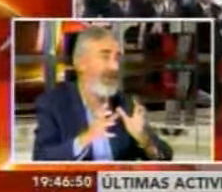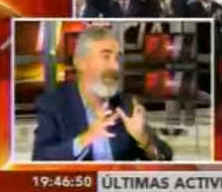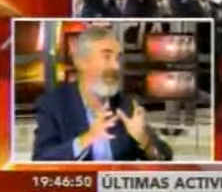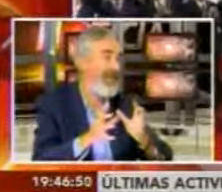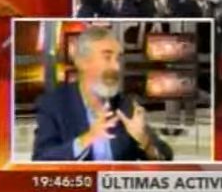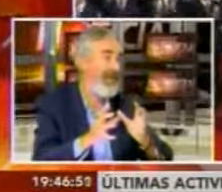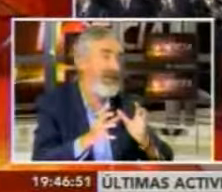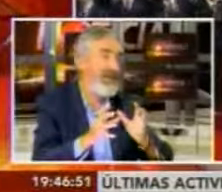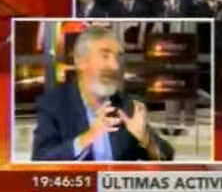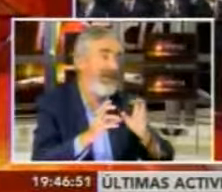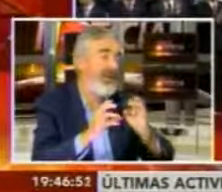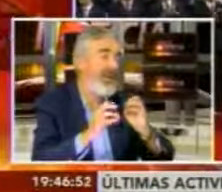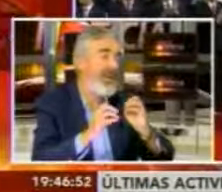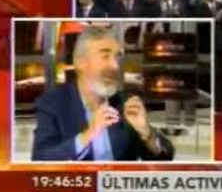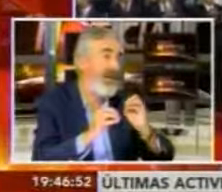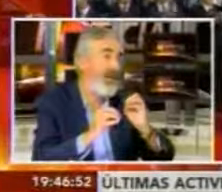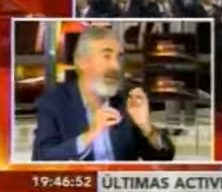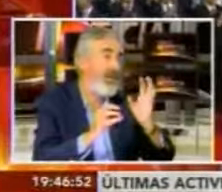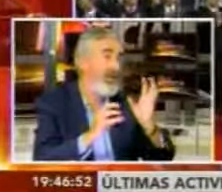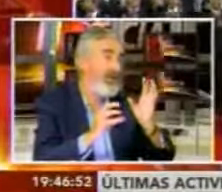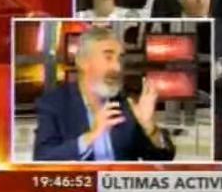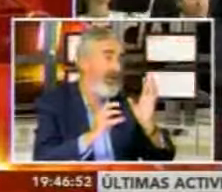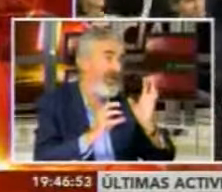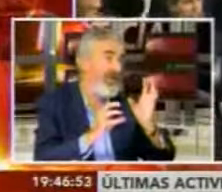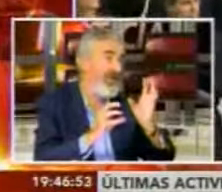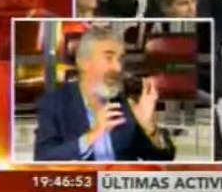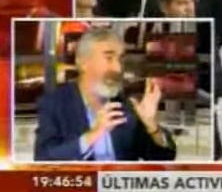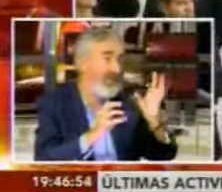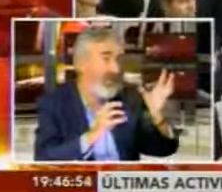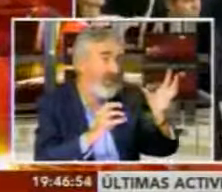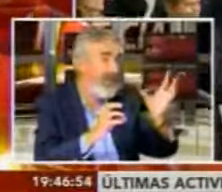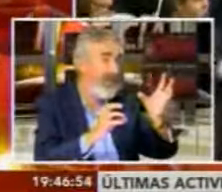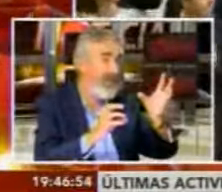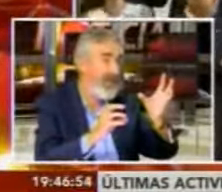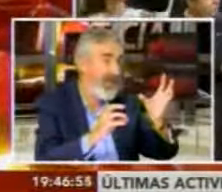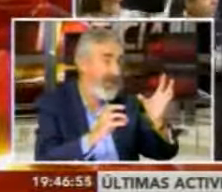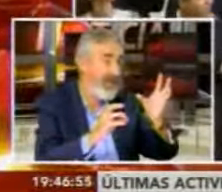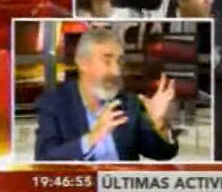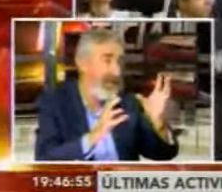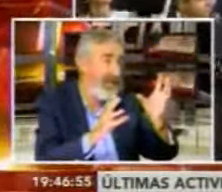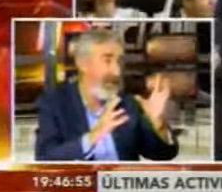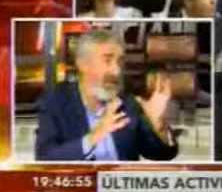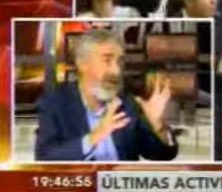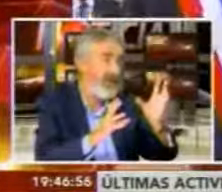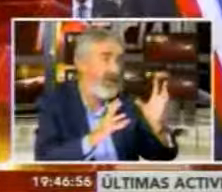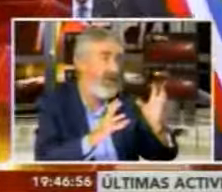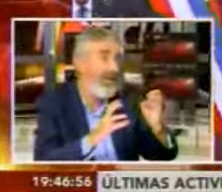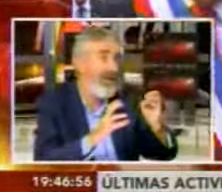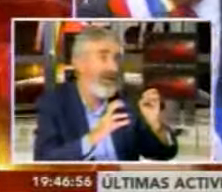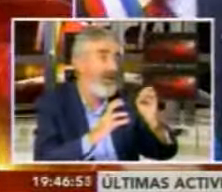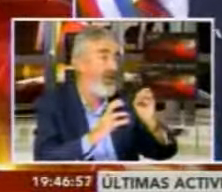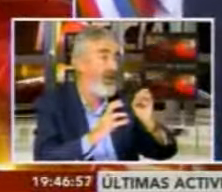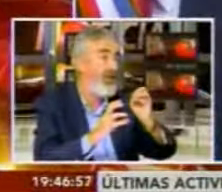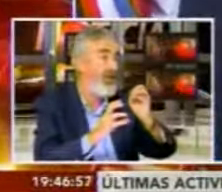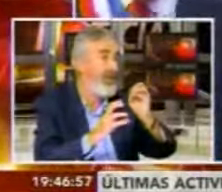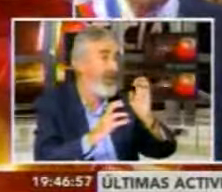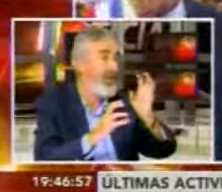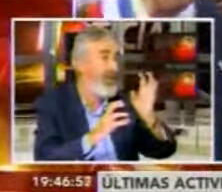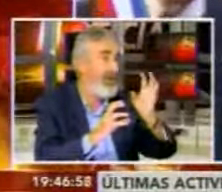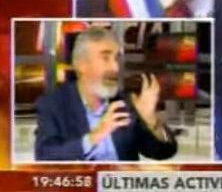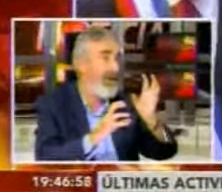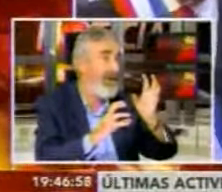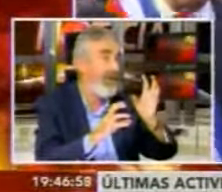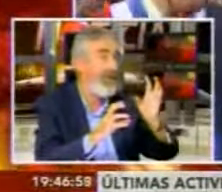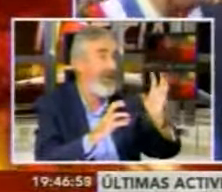Universidad de Chile, bastante cuidadoso, el 1% más rico de la población se lleva el 32% del ingreso nacional. Un país